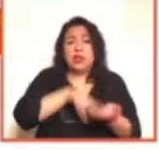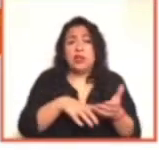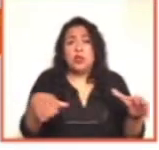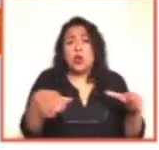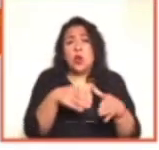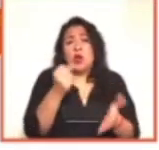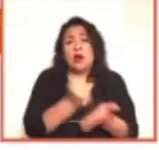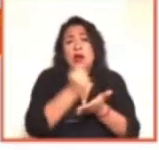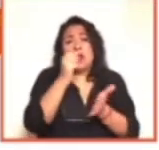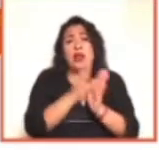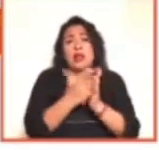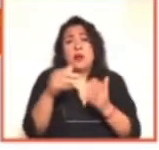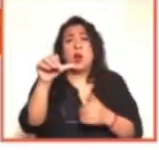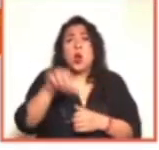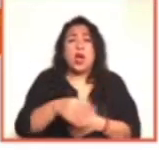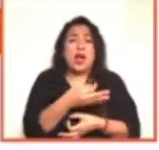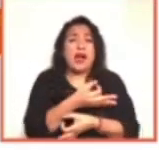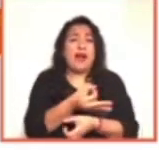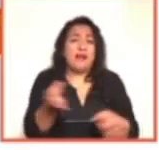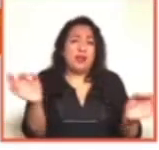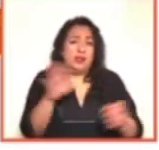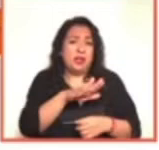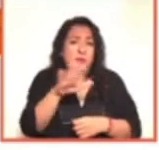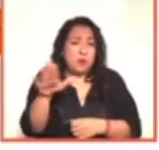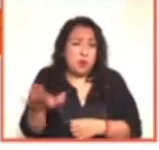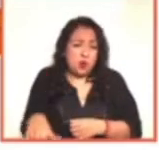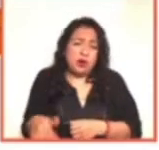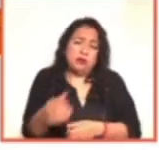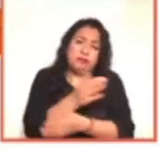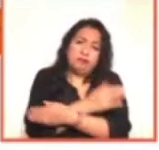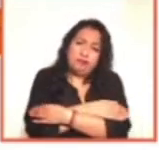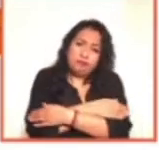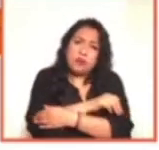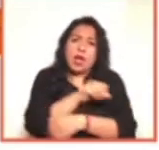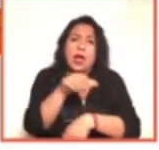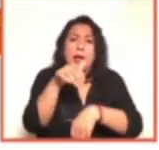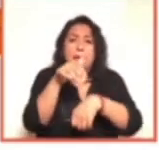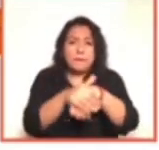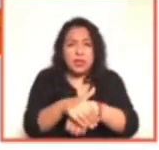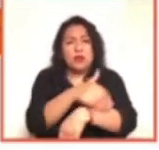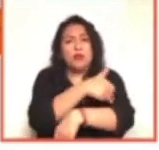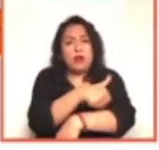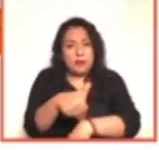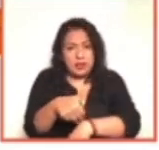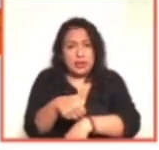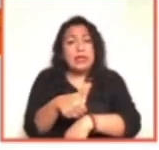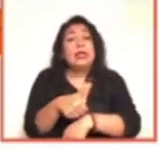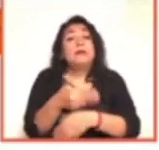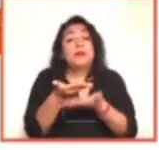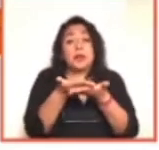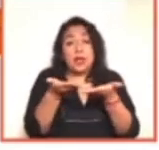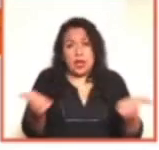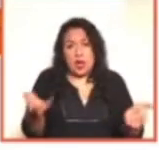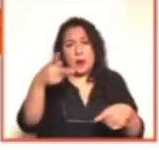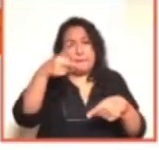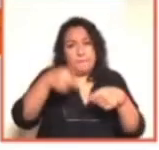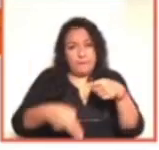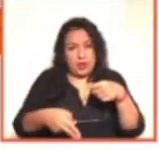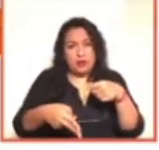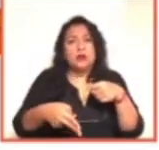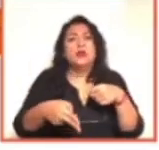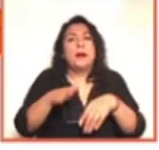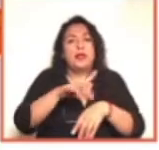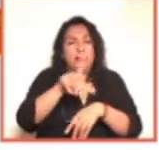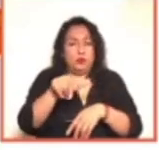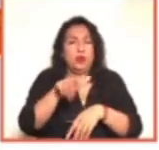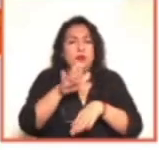bueno, el día de hoy se ha dado a conocer su fallecimiento. Un abrazo a todos sus amigos y familiares. Con esta información hacemos una pausa, tenemos más al